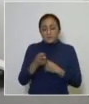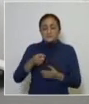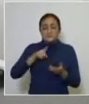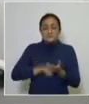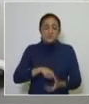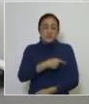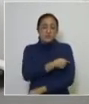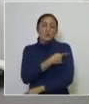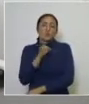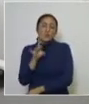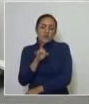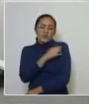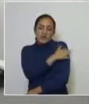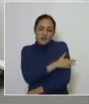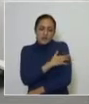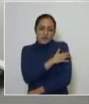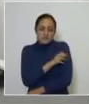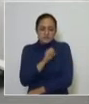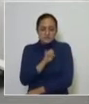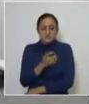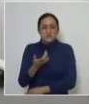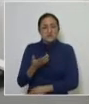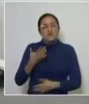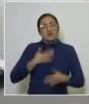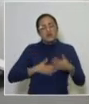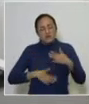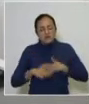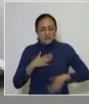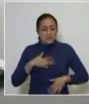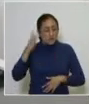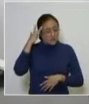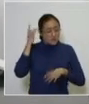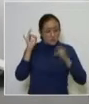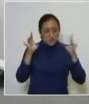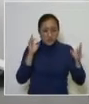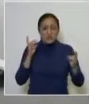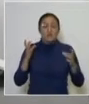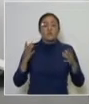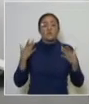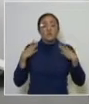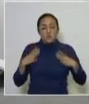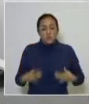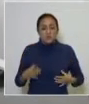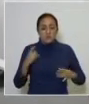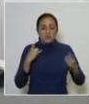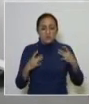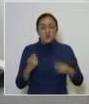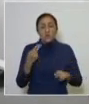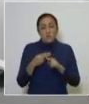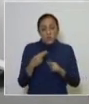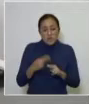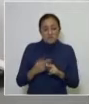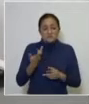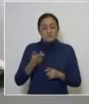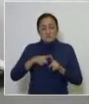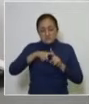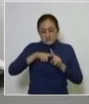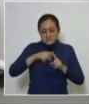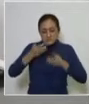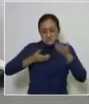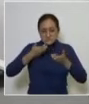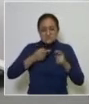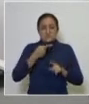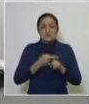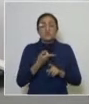de inyección, fatiga, dolor de cabeza, dolor de músculos, dolor de huesos, fiebre, los cuales son